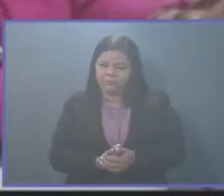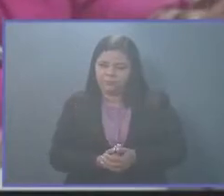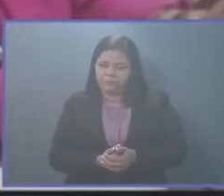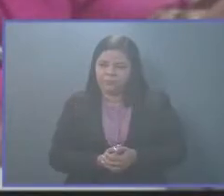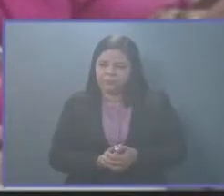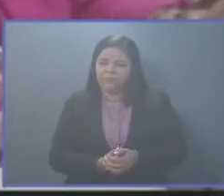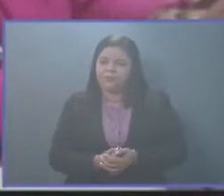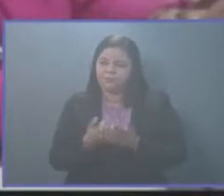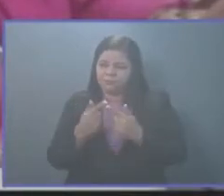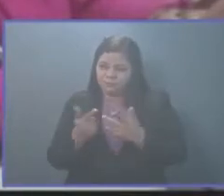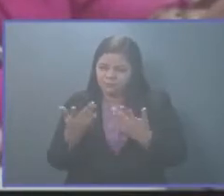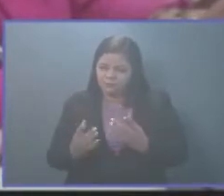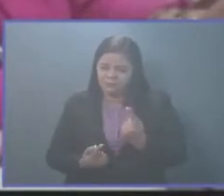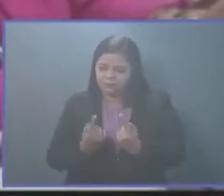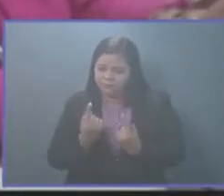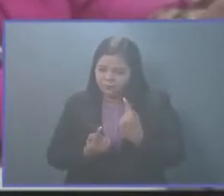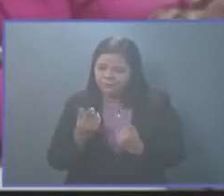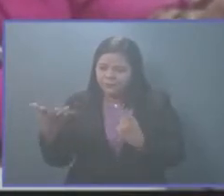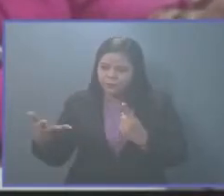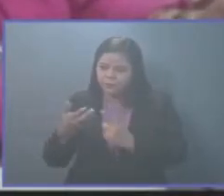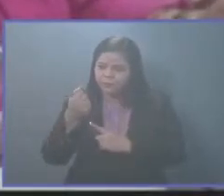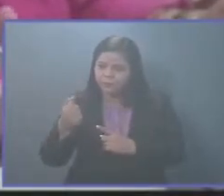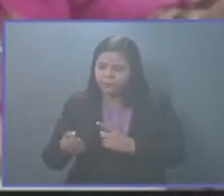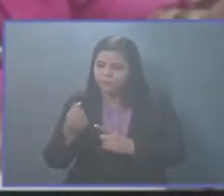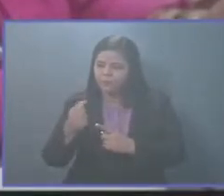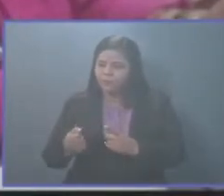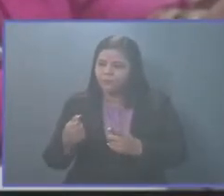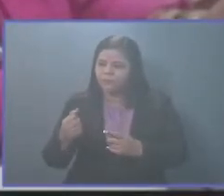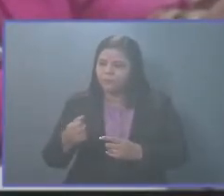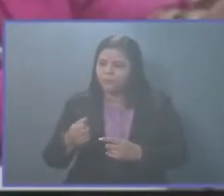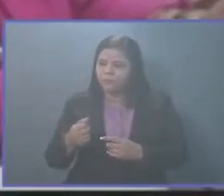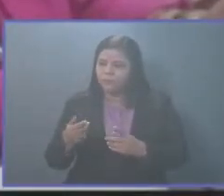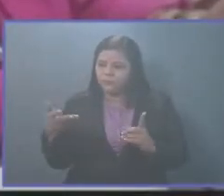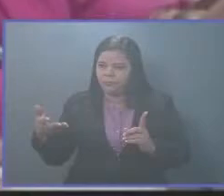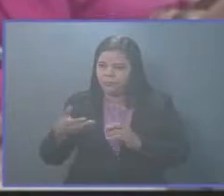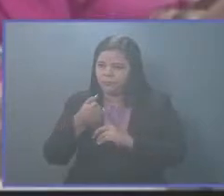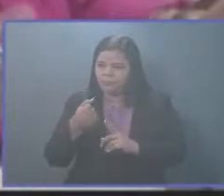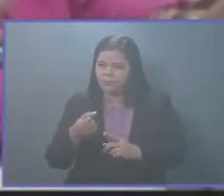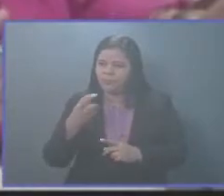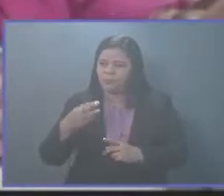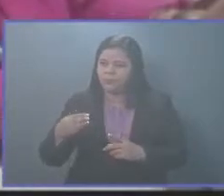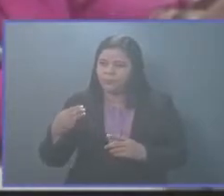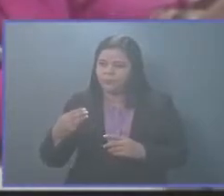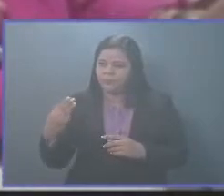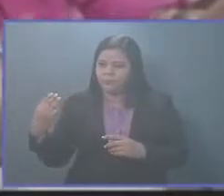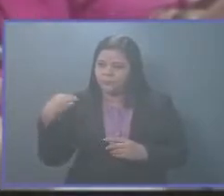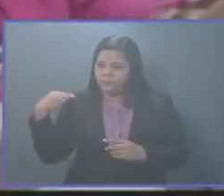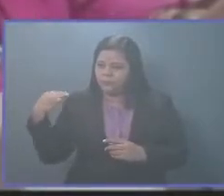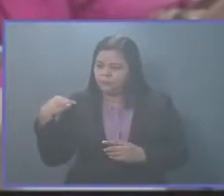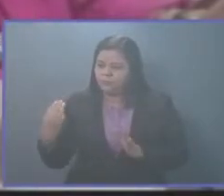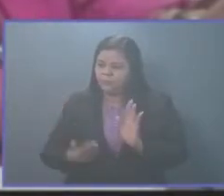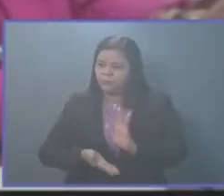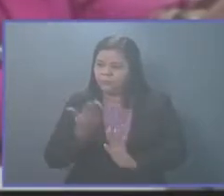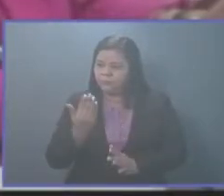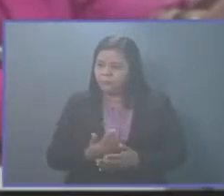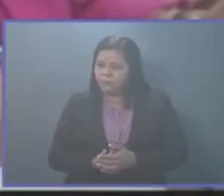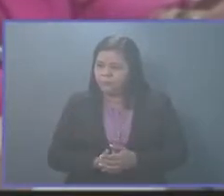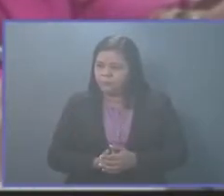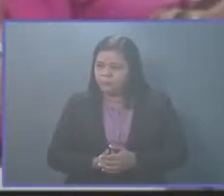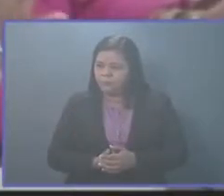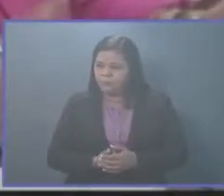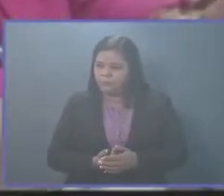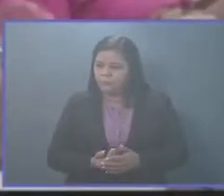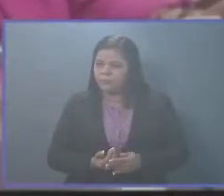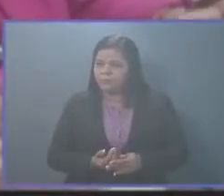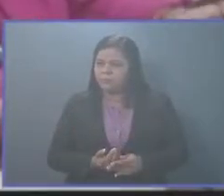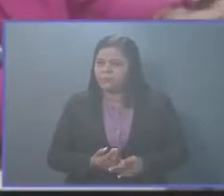Yo creo que ese era el dispositivo, mecanismo original que queríamos que funcionara, ¿no? Ahora, que se ha hecho a través del FOPROMID, también hay situación, tal vez desde el comité no podemos decir